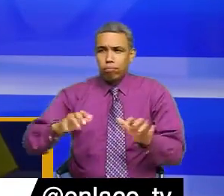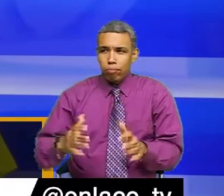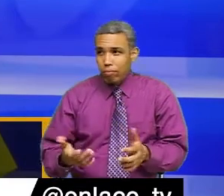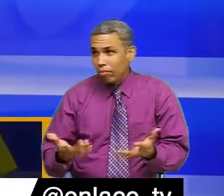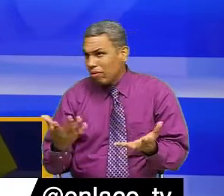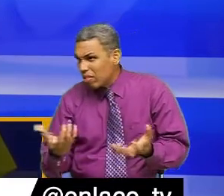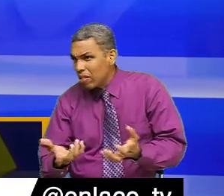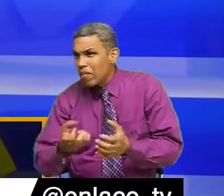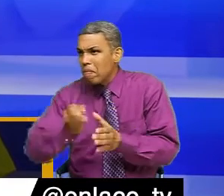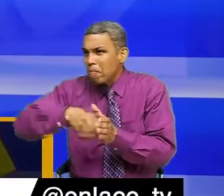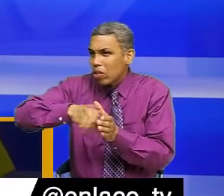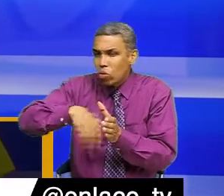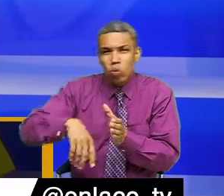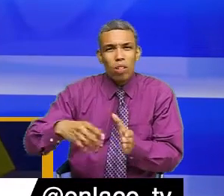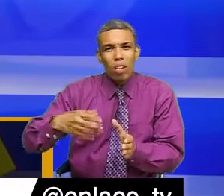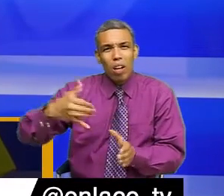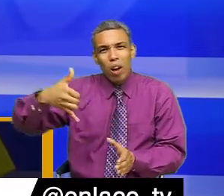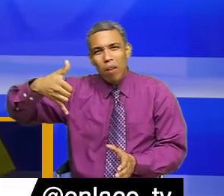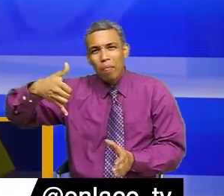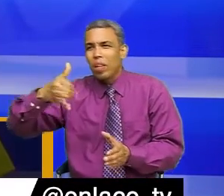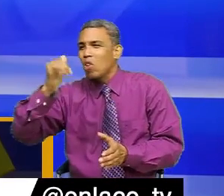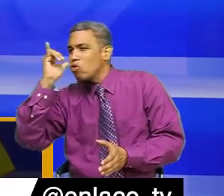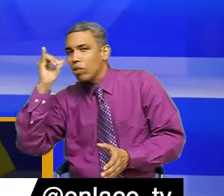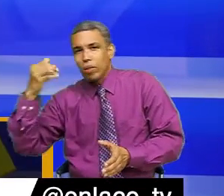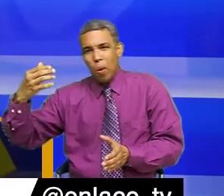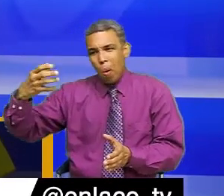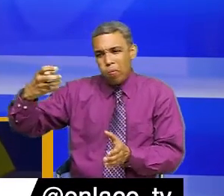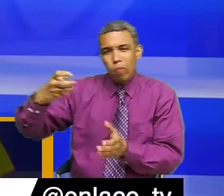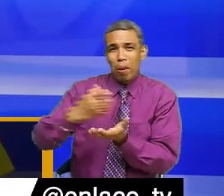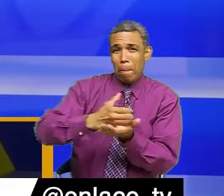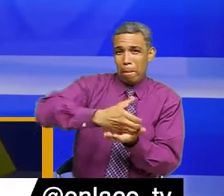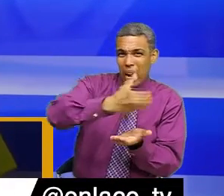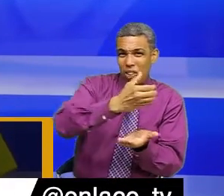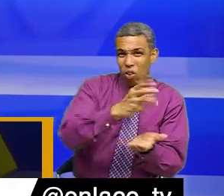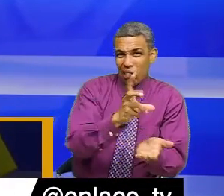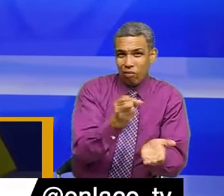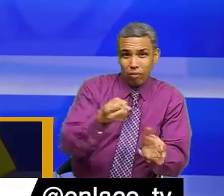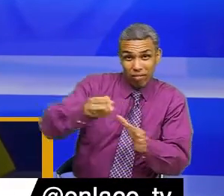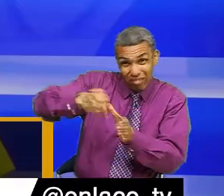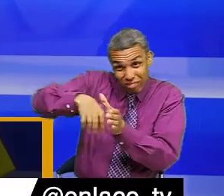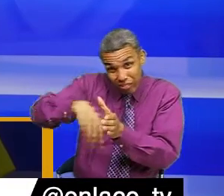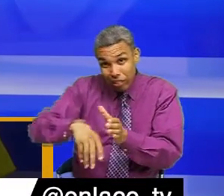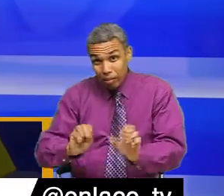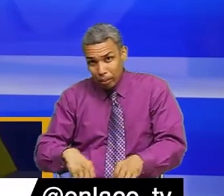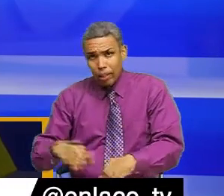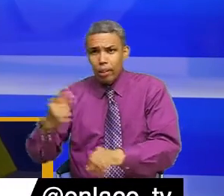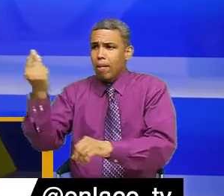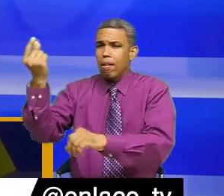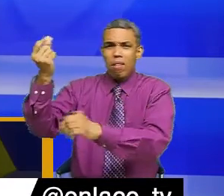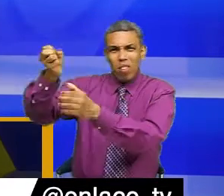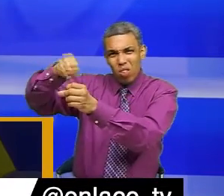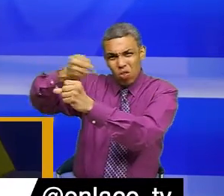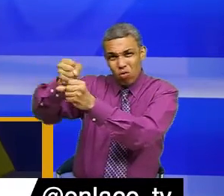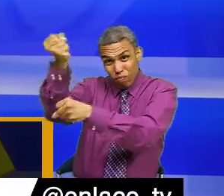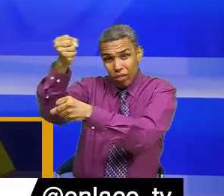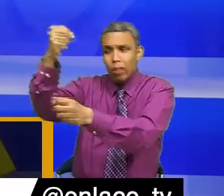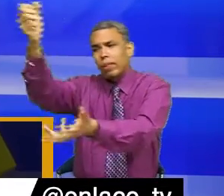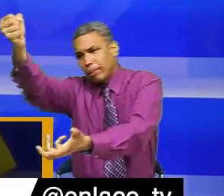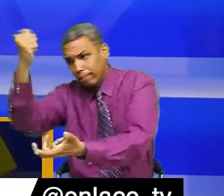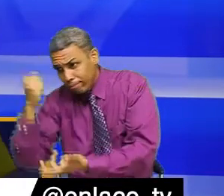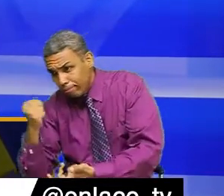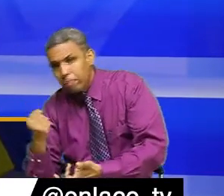Vamos a estar ahí con varias personas de la administración municipal y varios voluntarios. Vamos a estar por zonas aledañas, por toda la calle